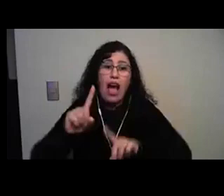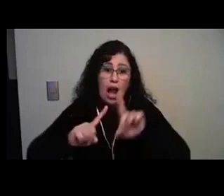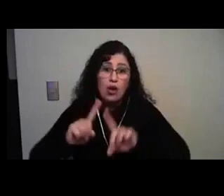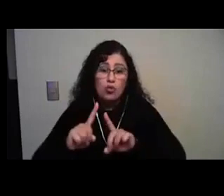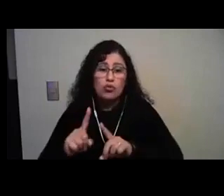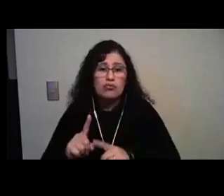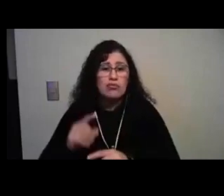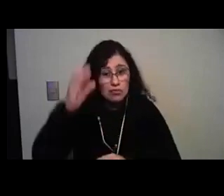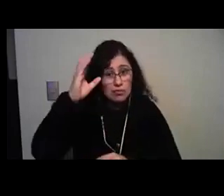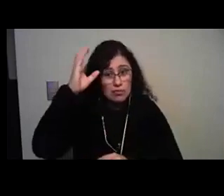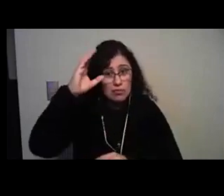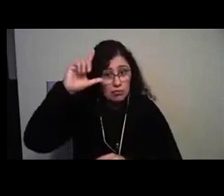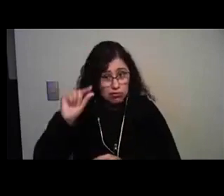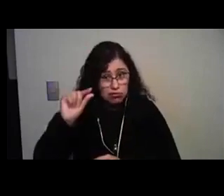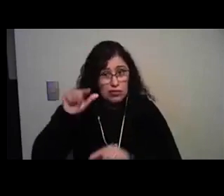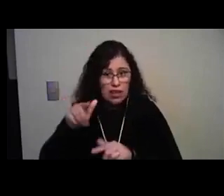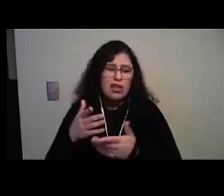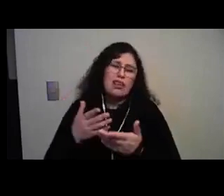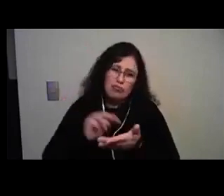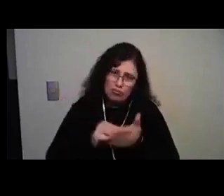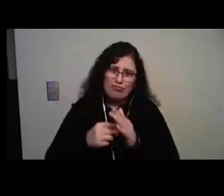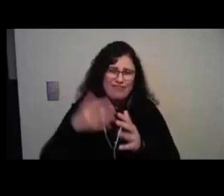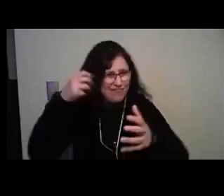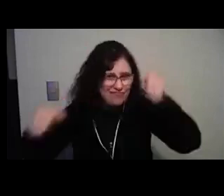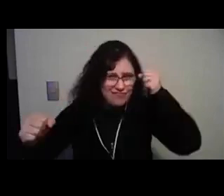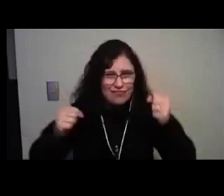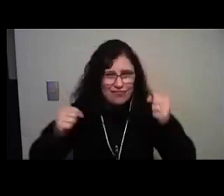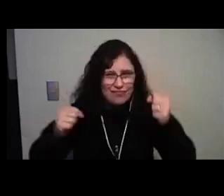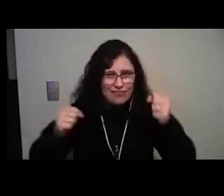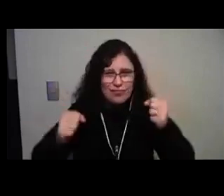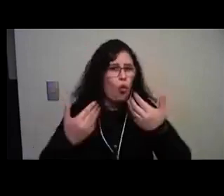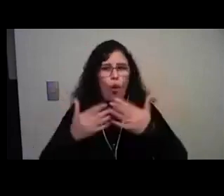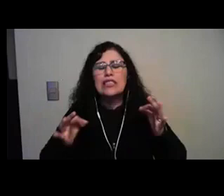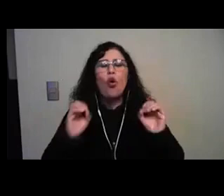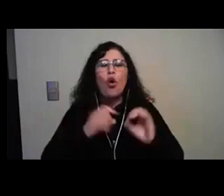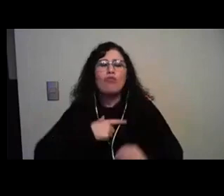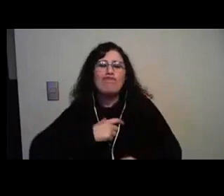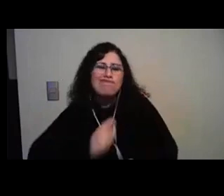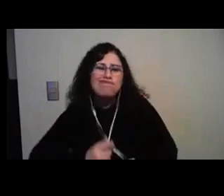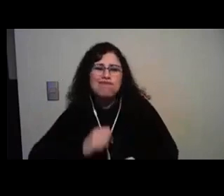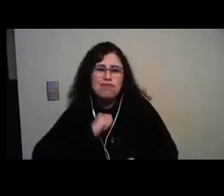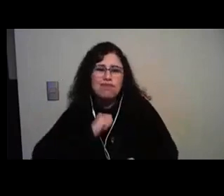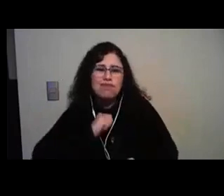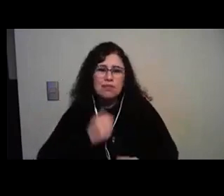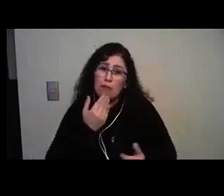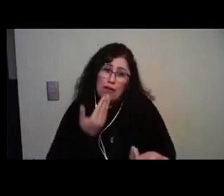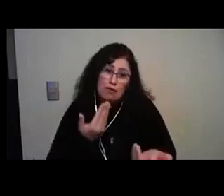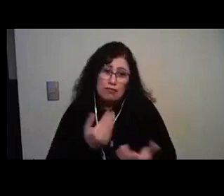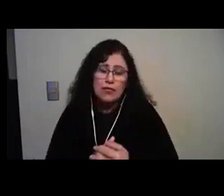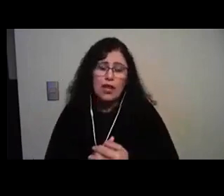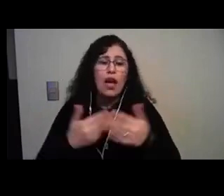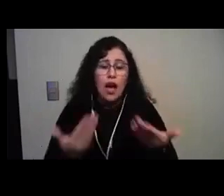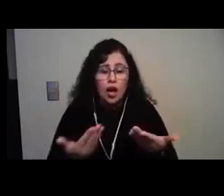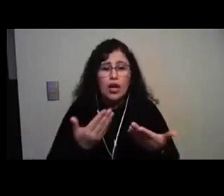deterioro cognitivo, ¿ya? Pueda tirar o tomar esa zona para traccionar, ¿ya? Y también dentro de lo que